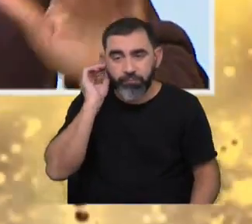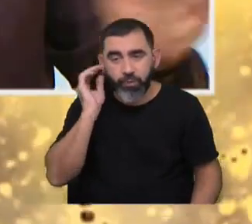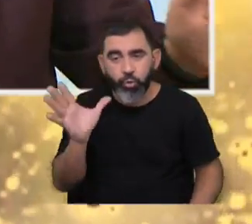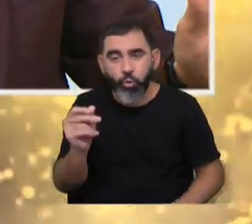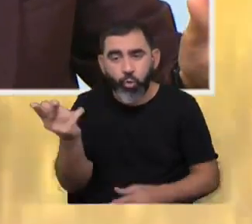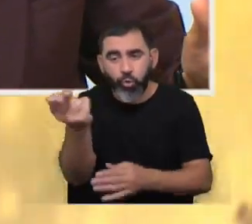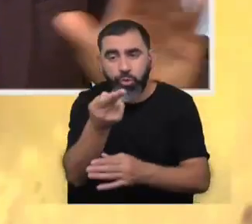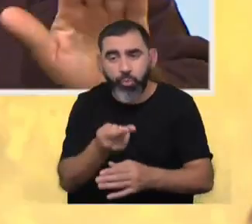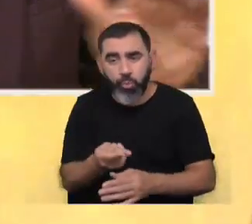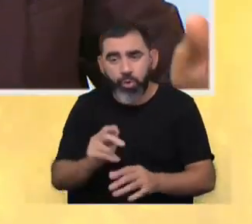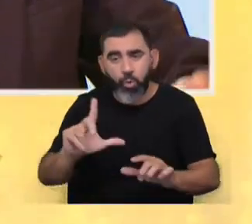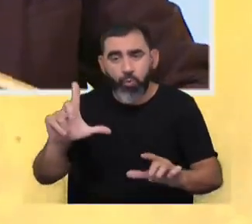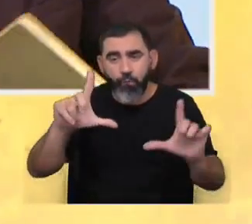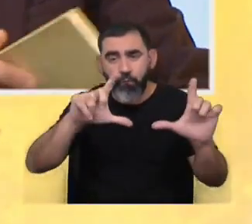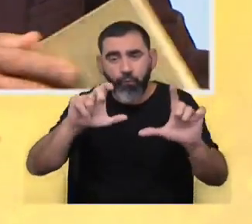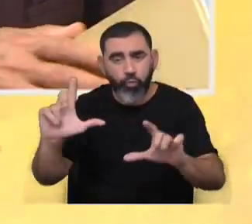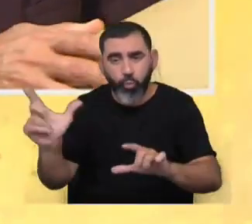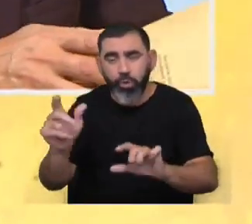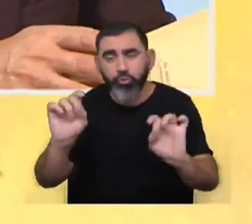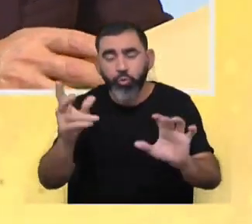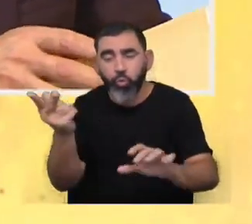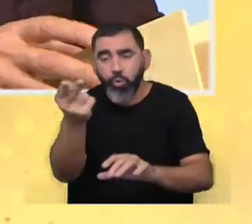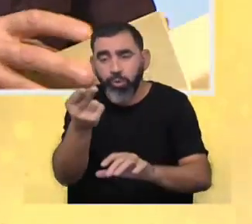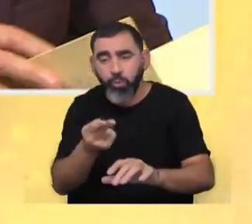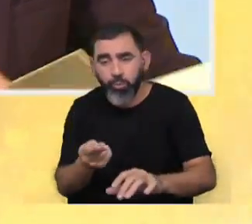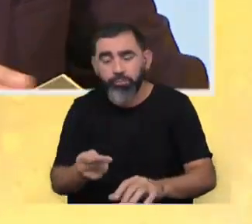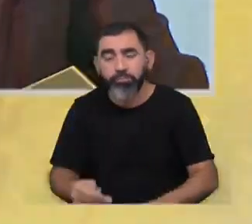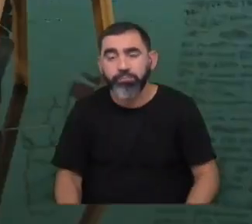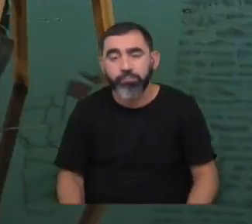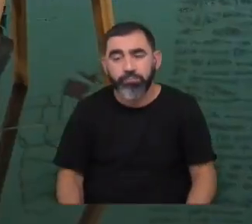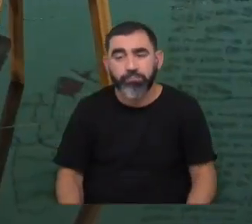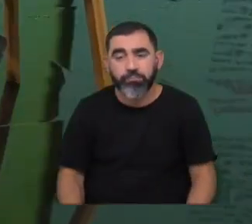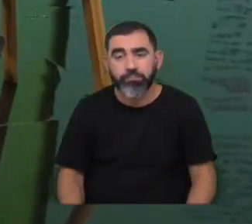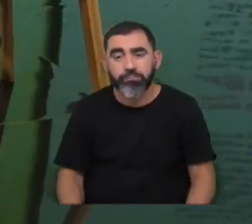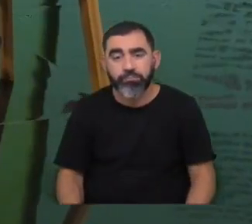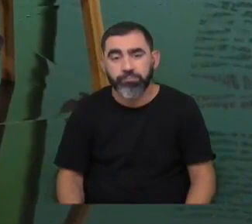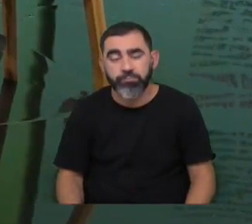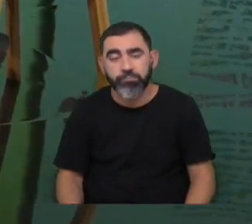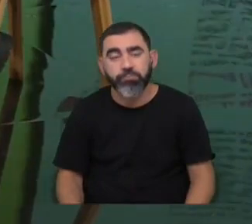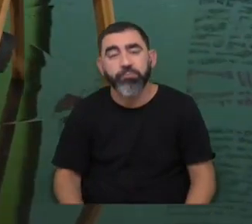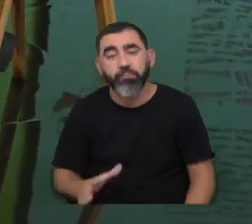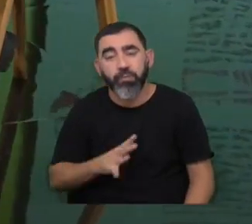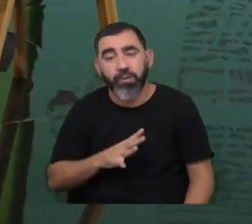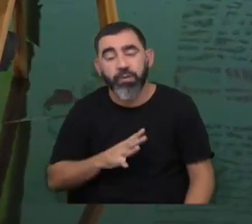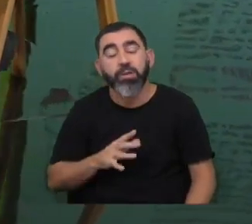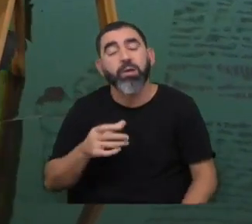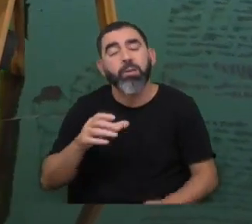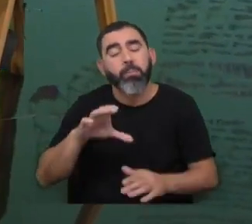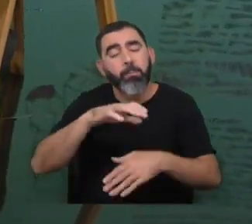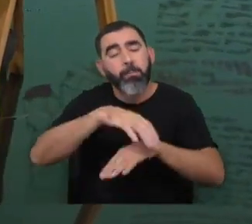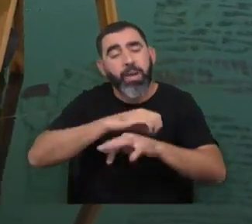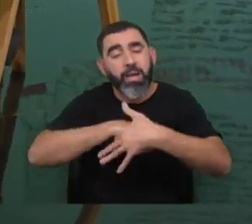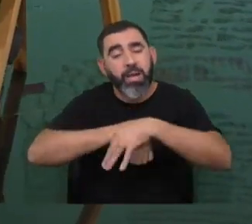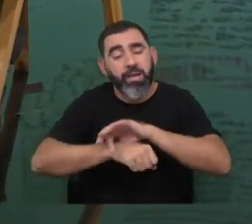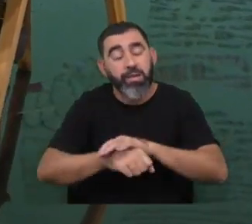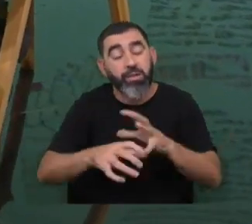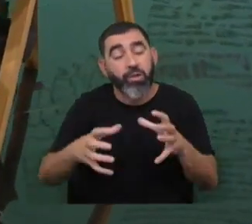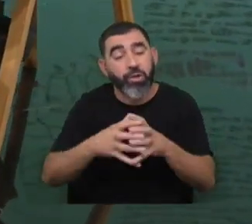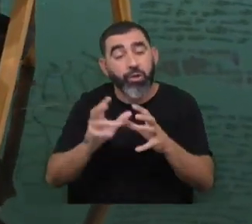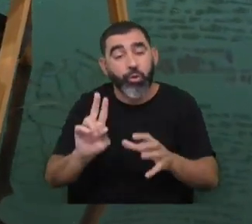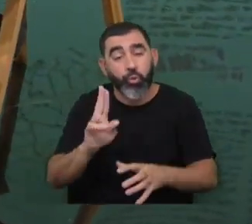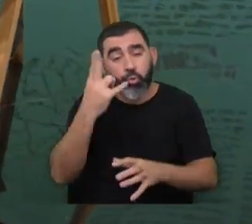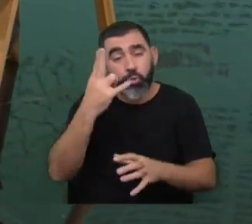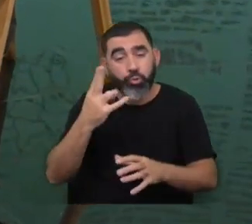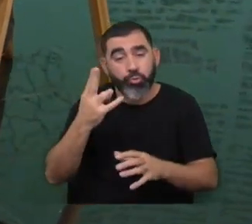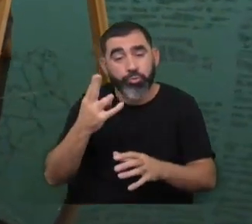no hay una sola foto en el libro, es toda ilustración de punta a punta. Sí. Y hay una galería de, vos las nombraste, paleontólogas y paleontólogos de Uruguay, que la